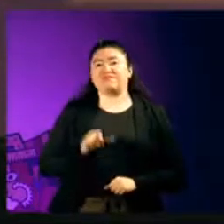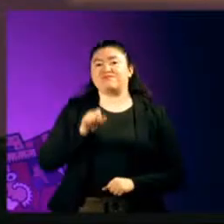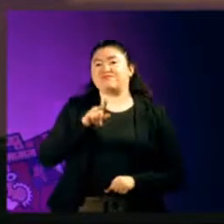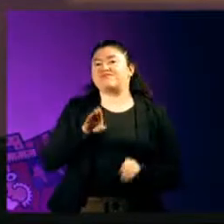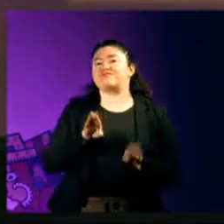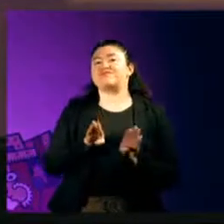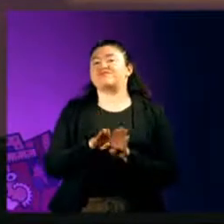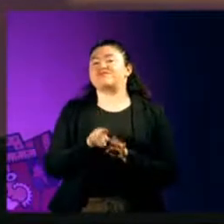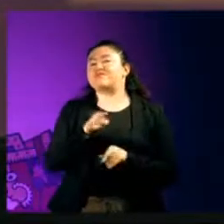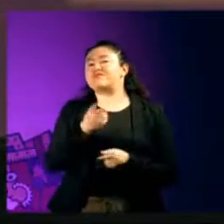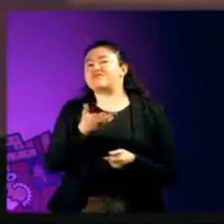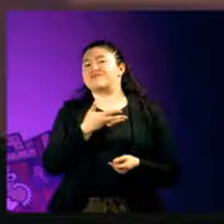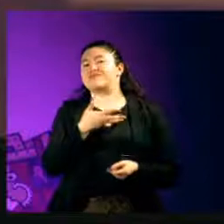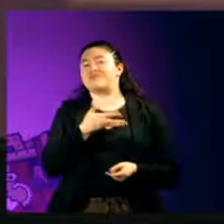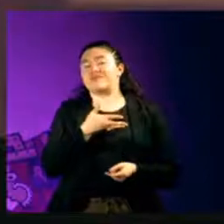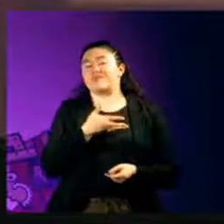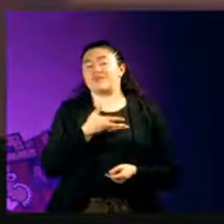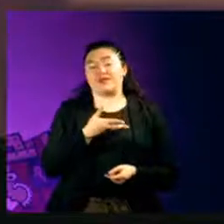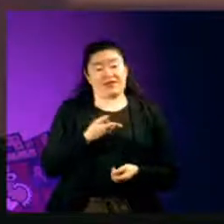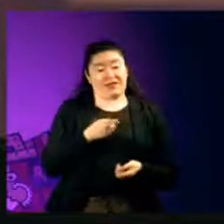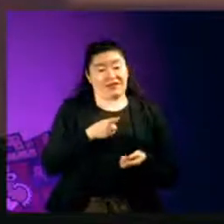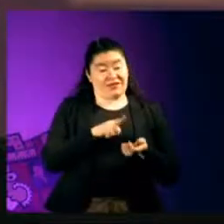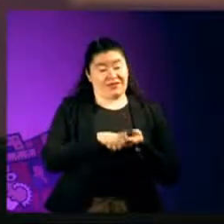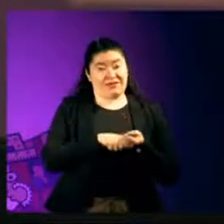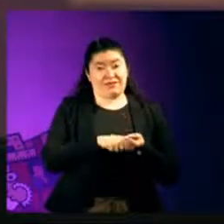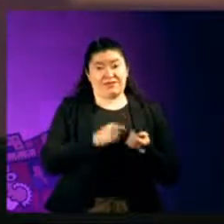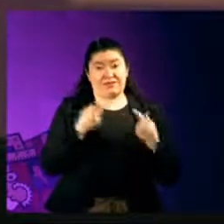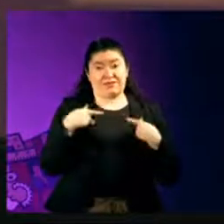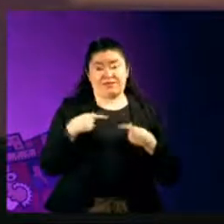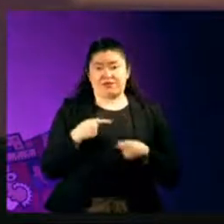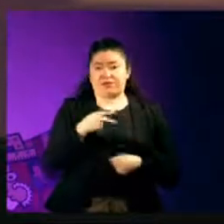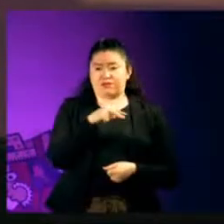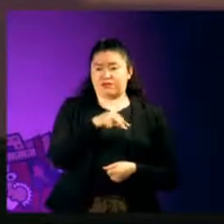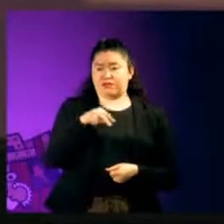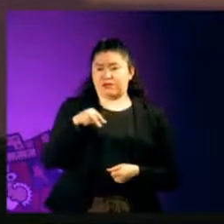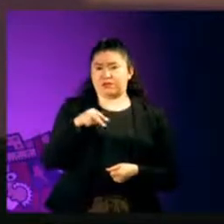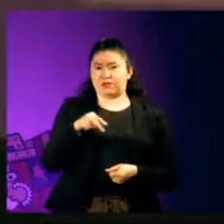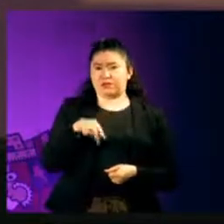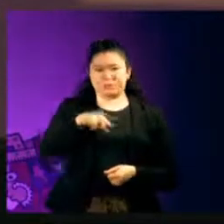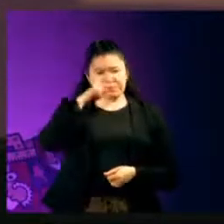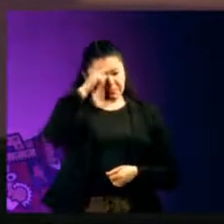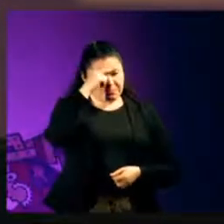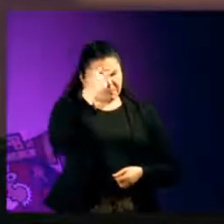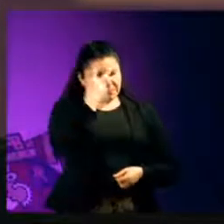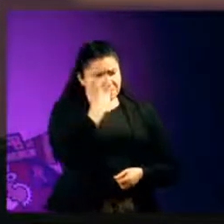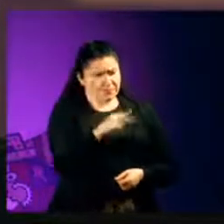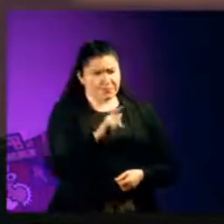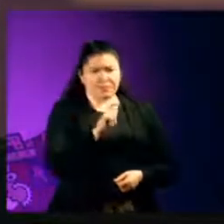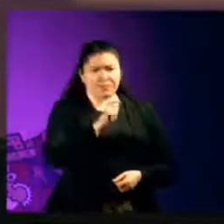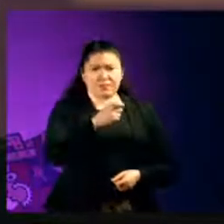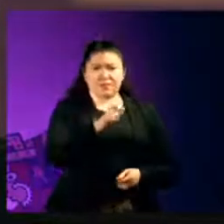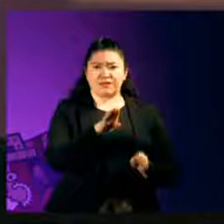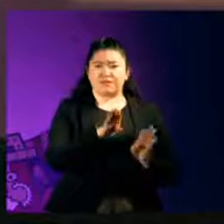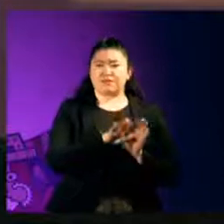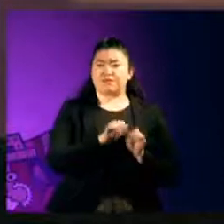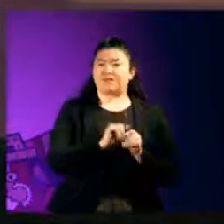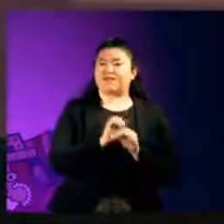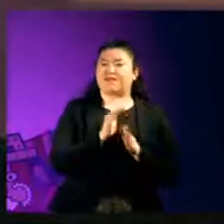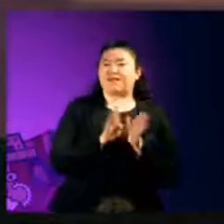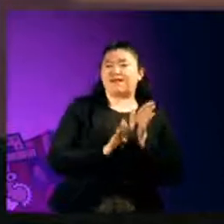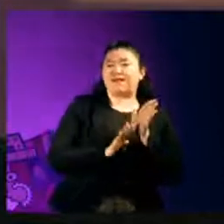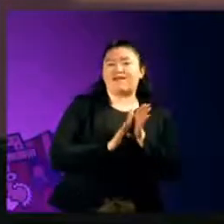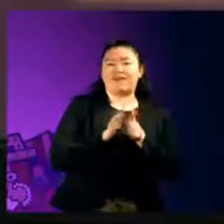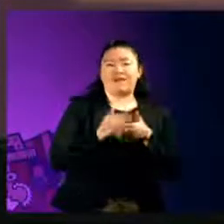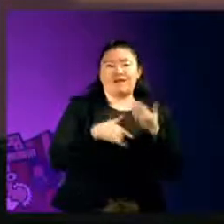digamos eso hace estallar también las identidades es decir méxico no es el méxico de proméxico de